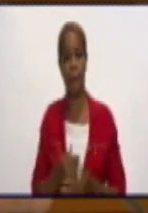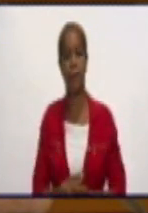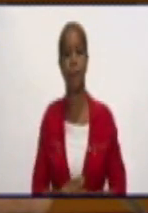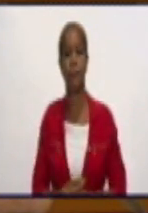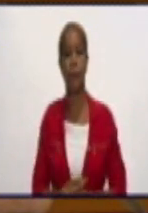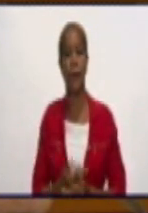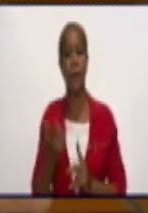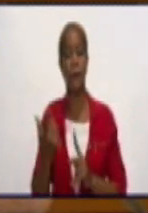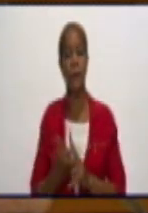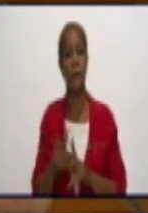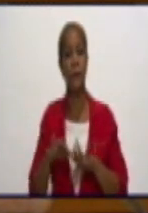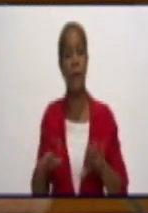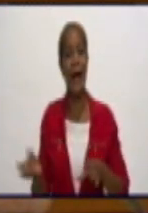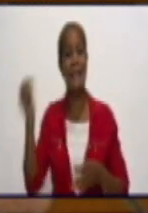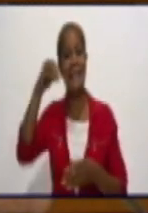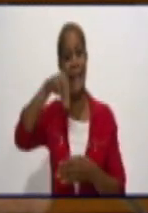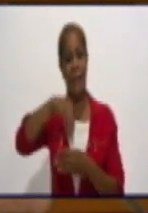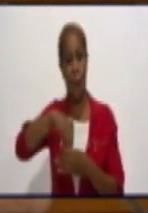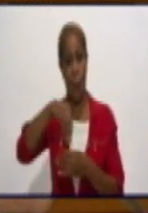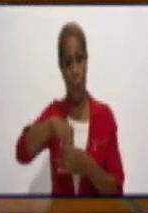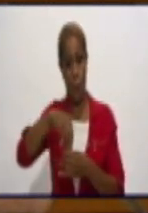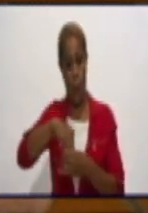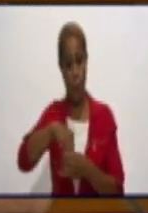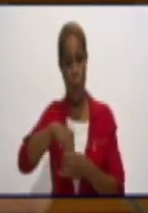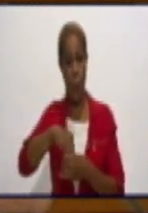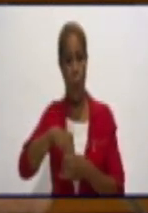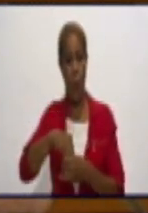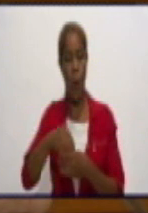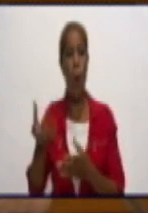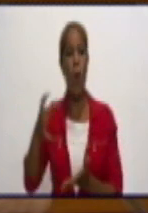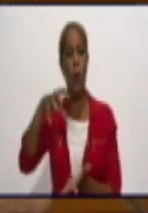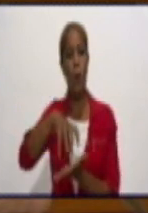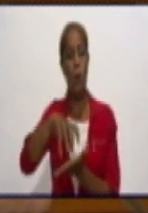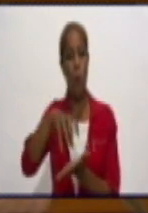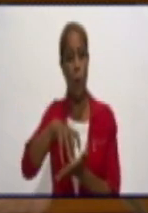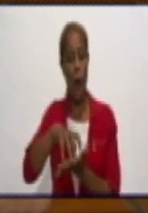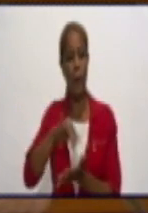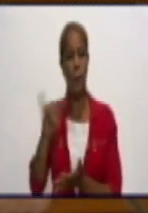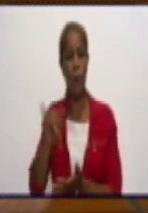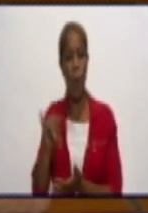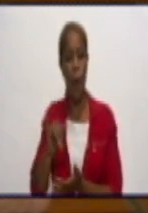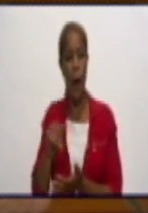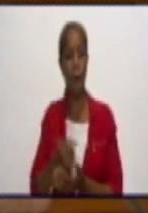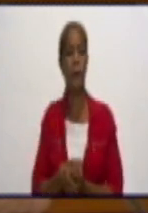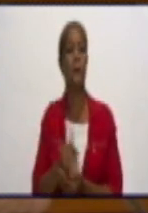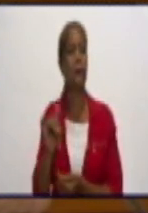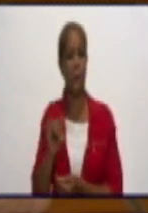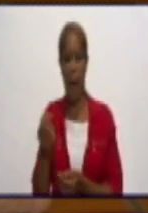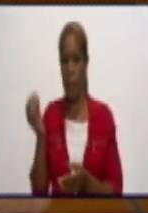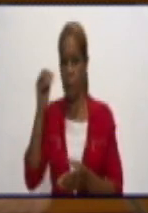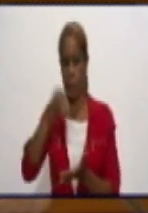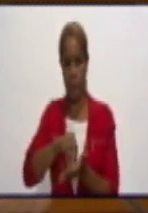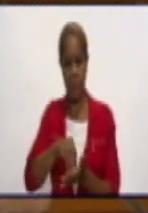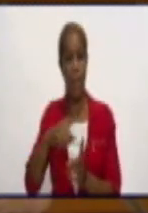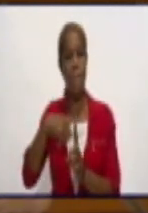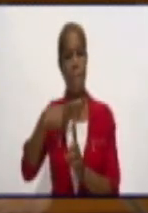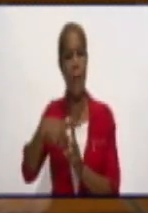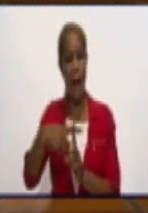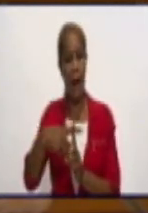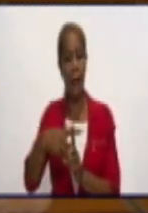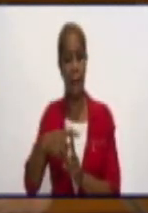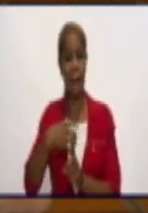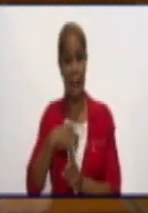se incorporó al Sistema Electroenergético Nacional la termoeléctrica Guitera, que se encuentra en línea hoy, limitada a